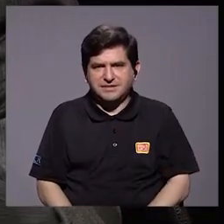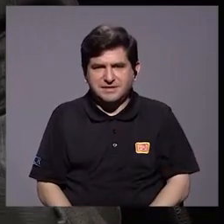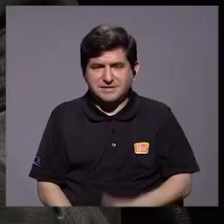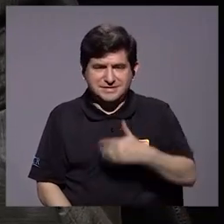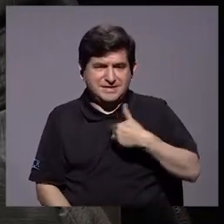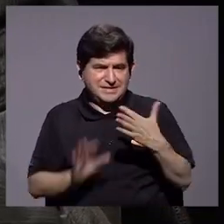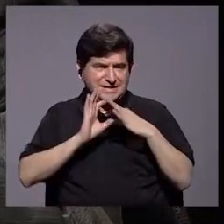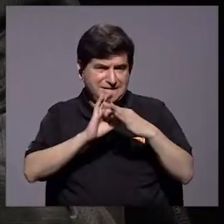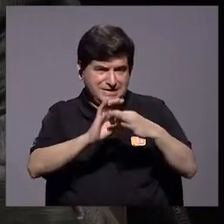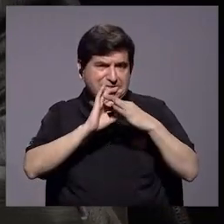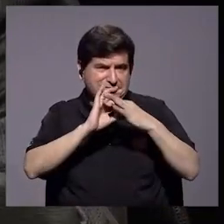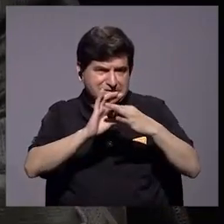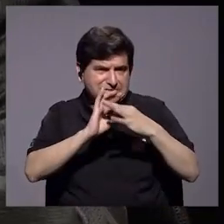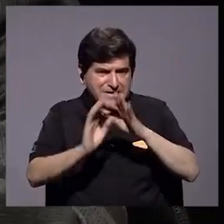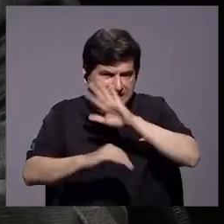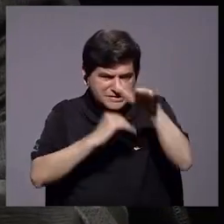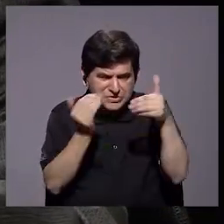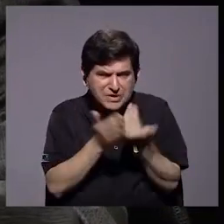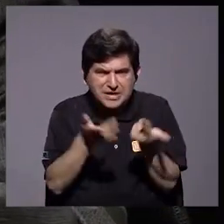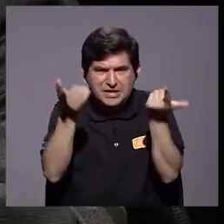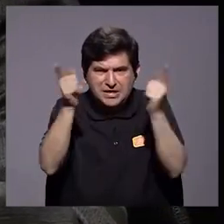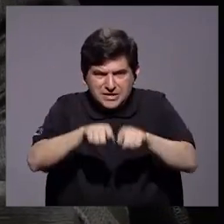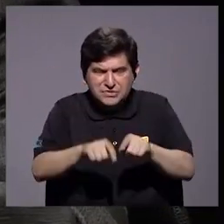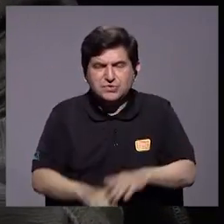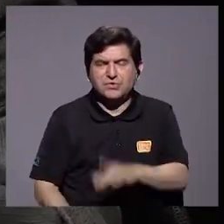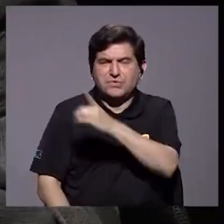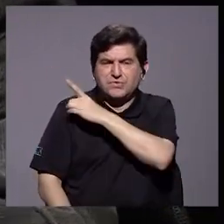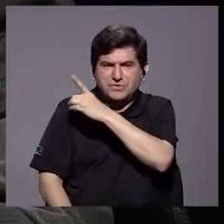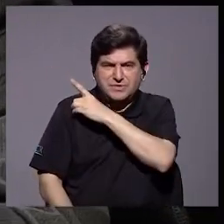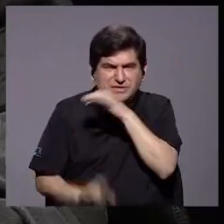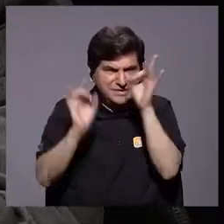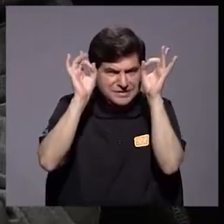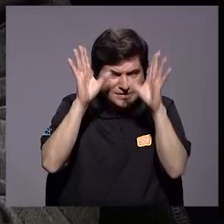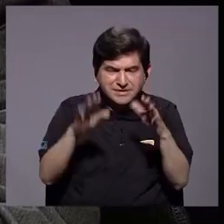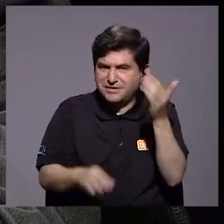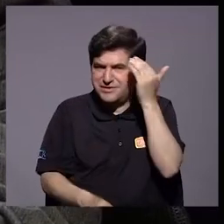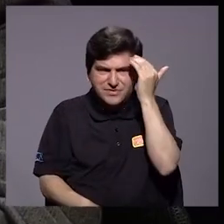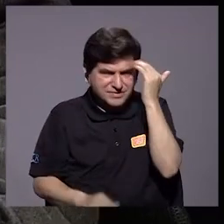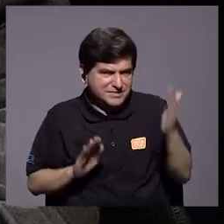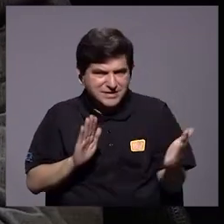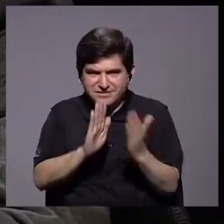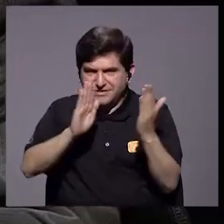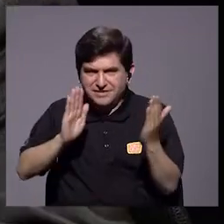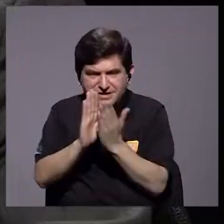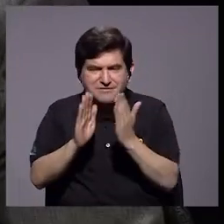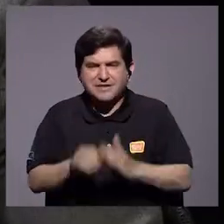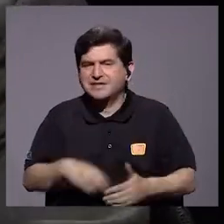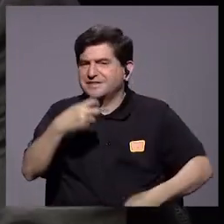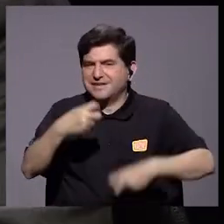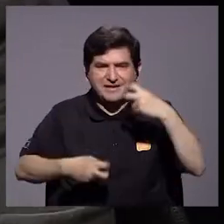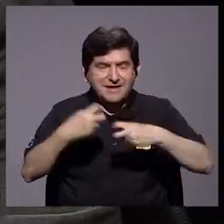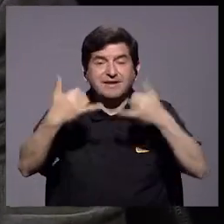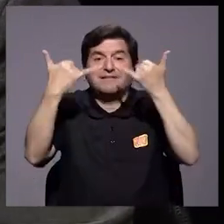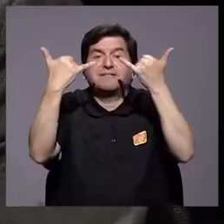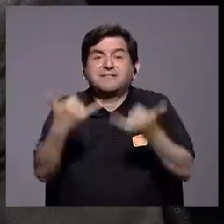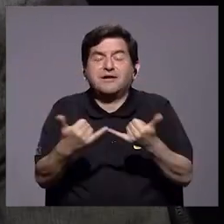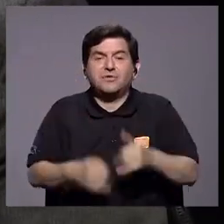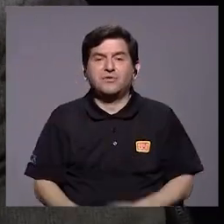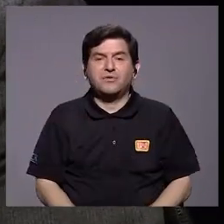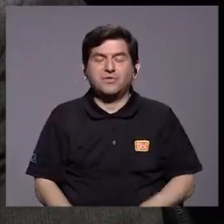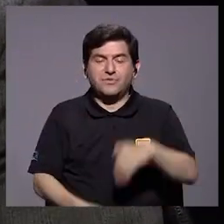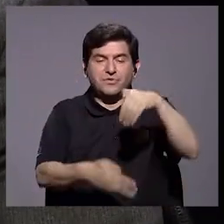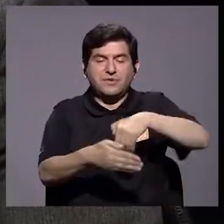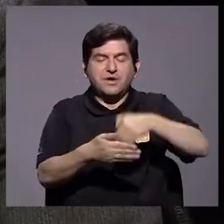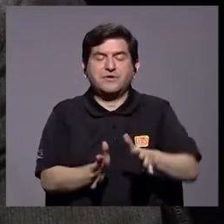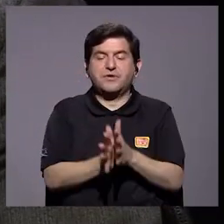relación con todo esto que ha pasado a nivel de dirigencia que no ha sabido enfrentar las crisis ahora el registro público está